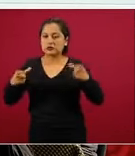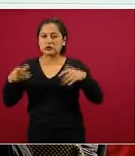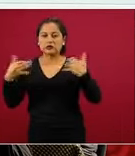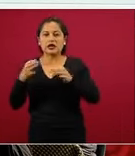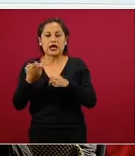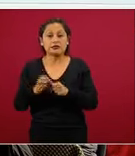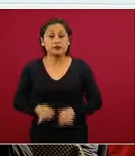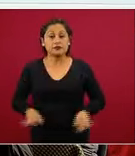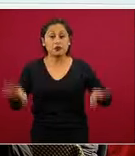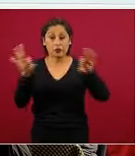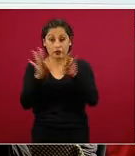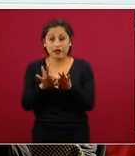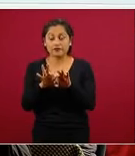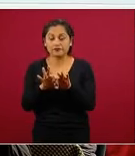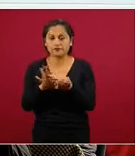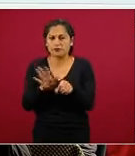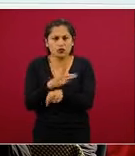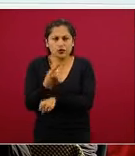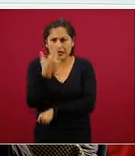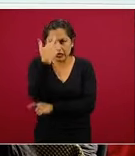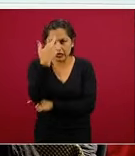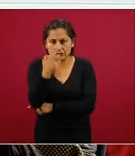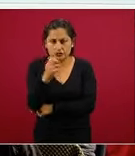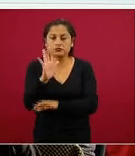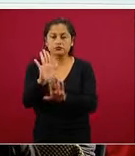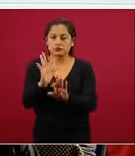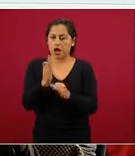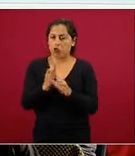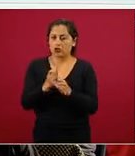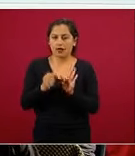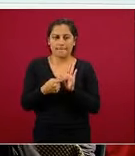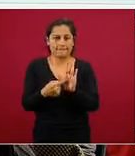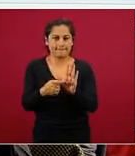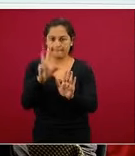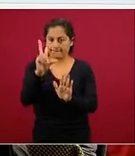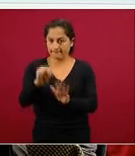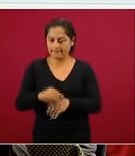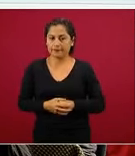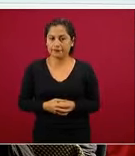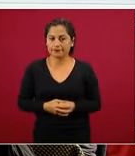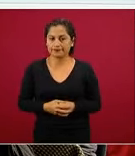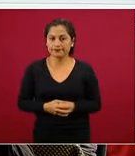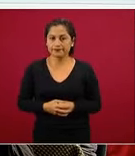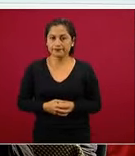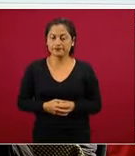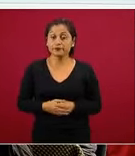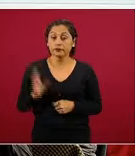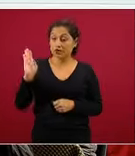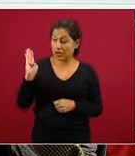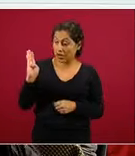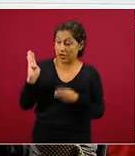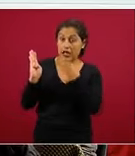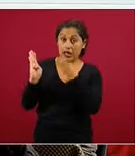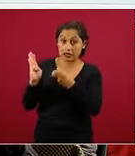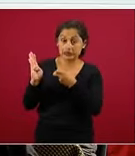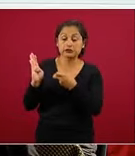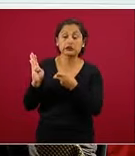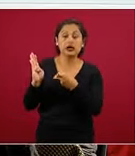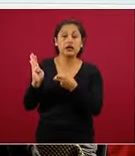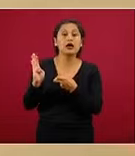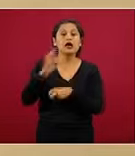importante y obedece a muchos factores que en este momento no vamos a tratar. Suele ser una de las principales sustancias por las